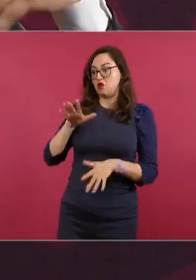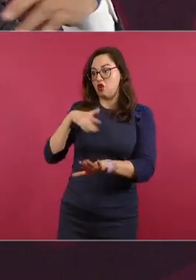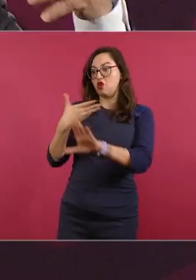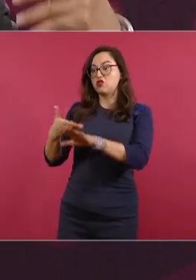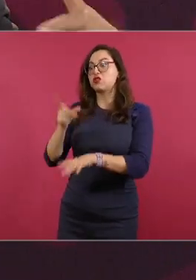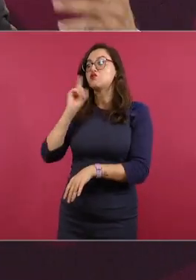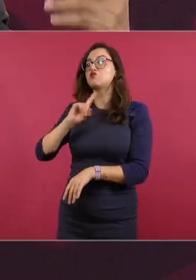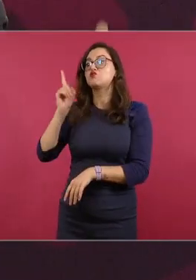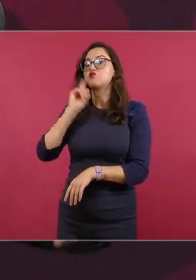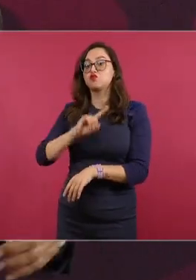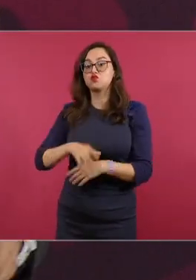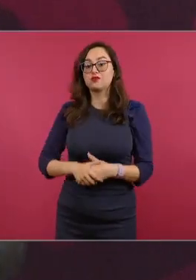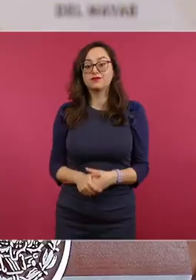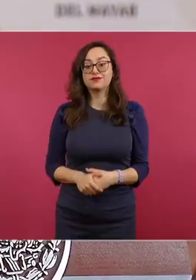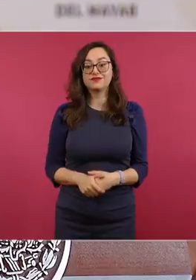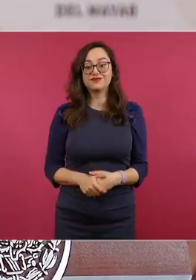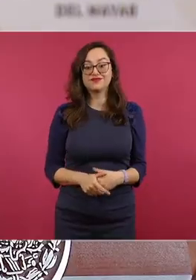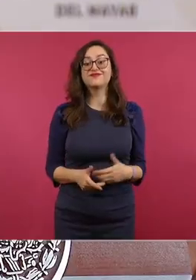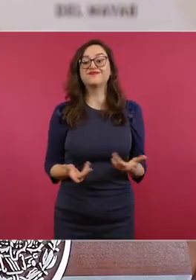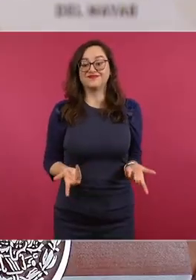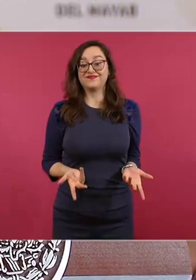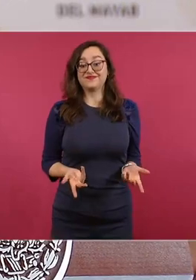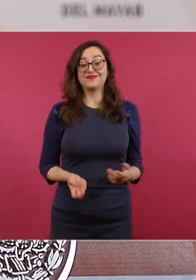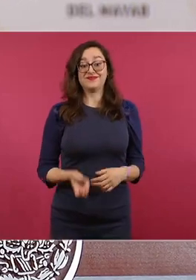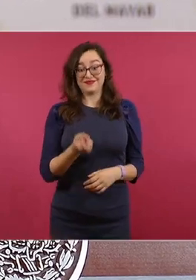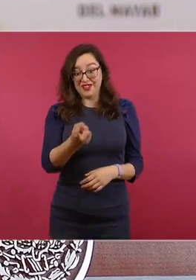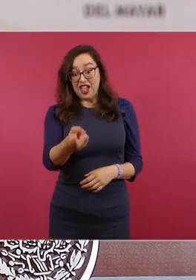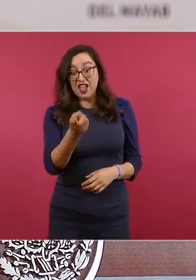por cuestiones precisamente